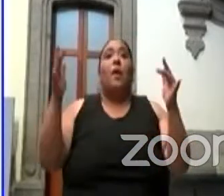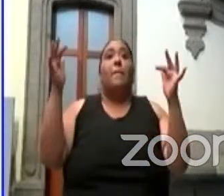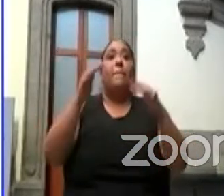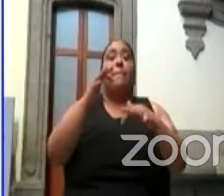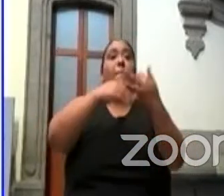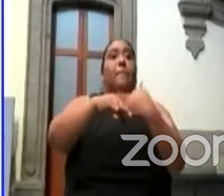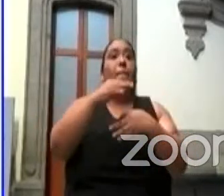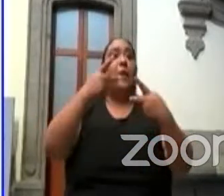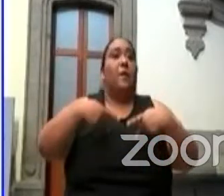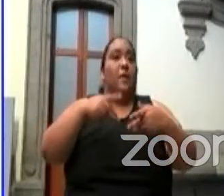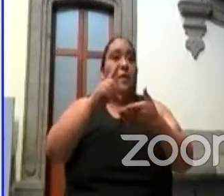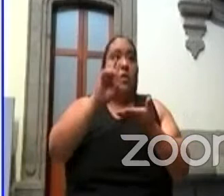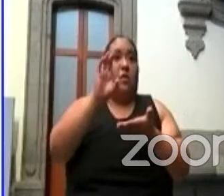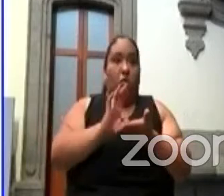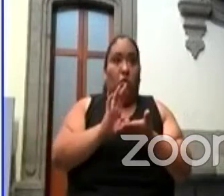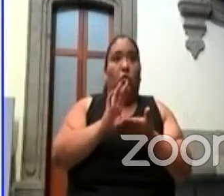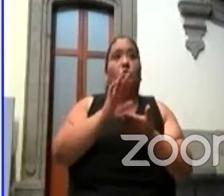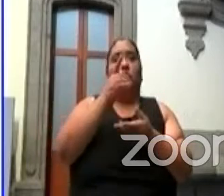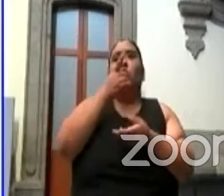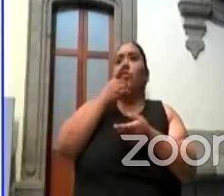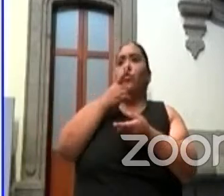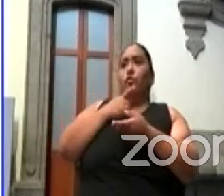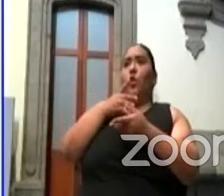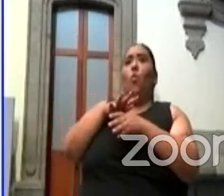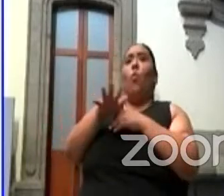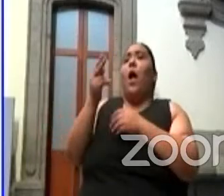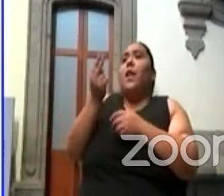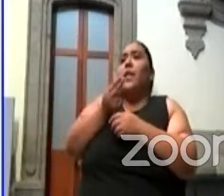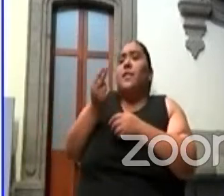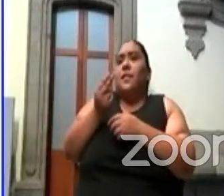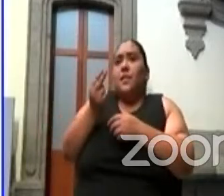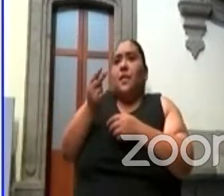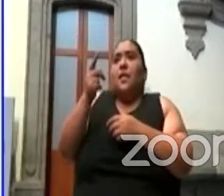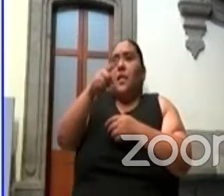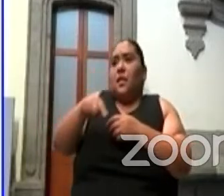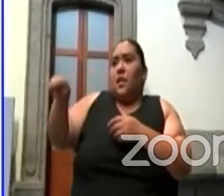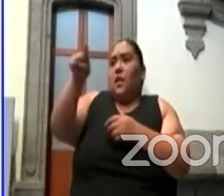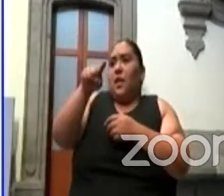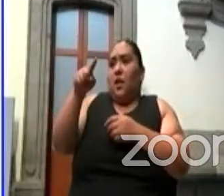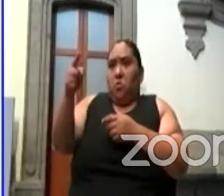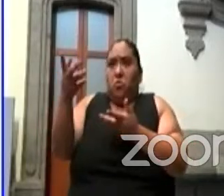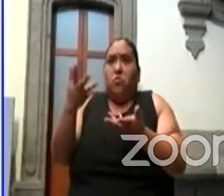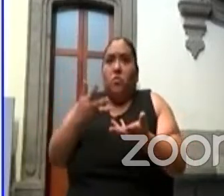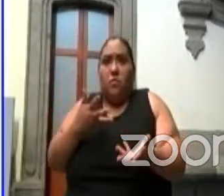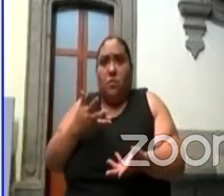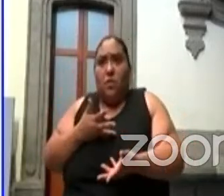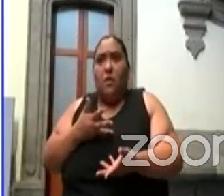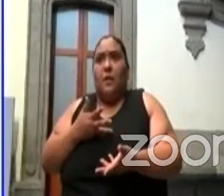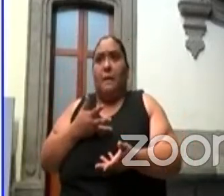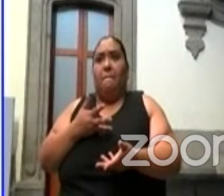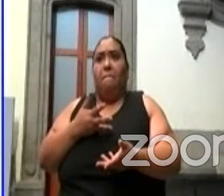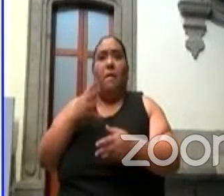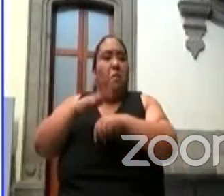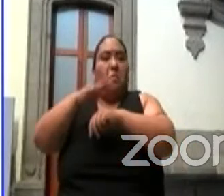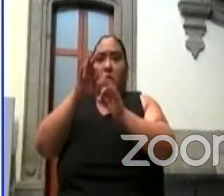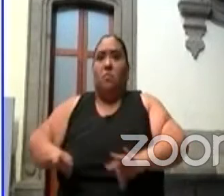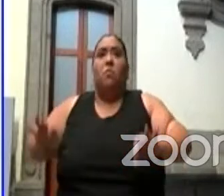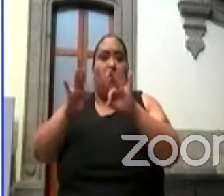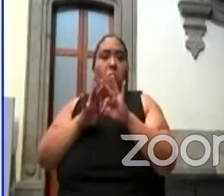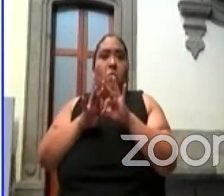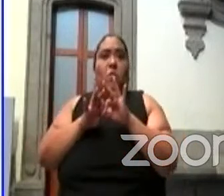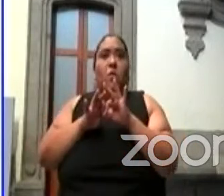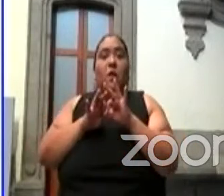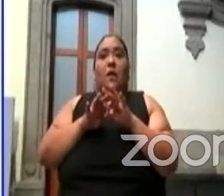nos indicó cuáles eran las necesidades que ellos tenían de manera prioritaria. A partir de